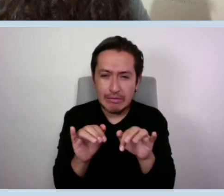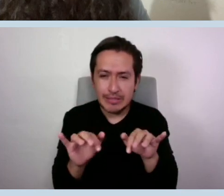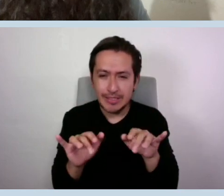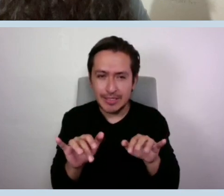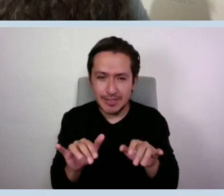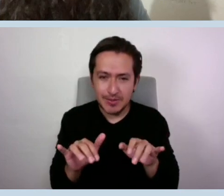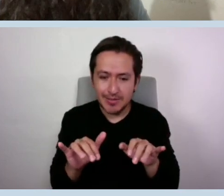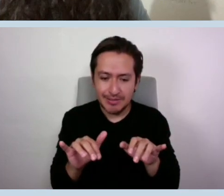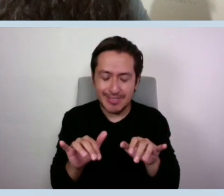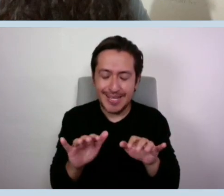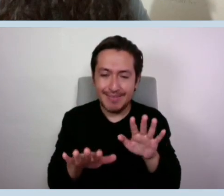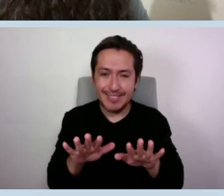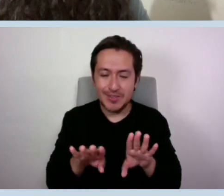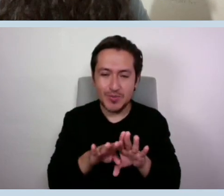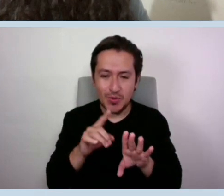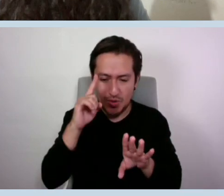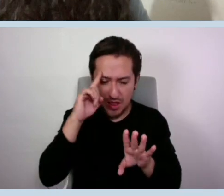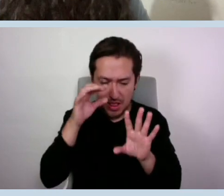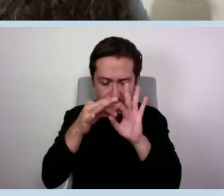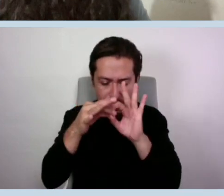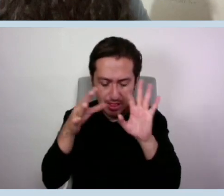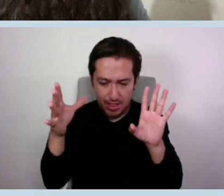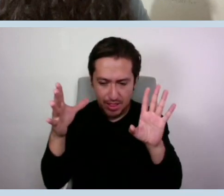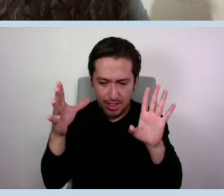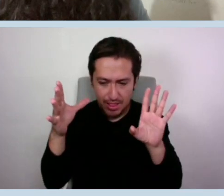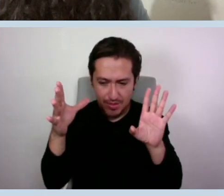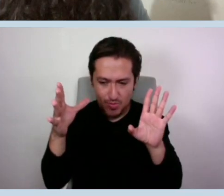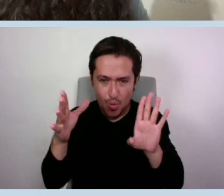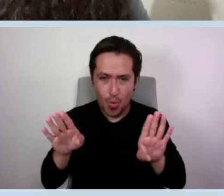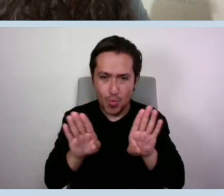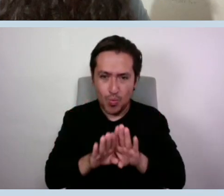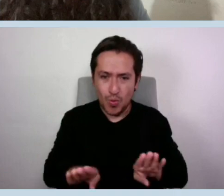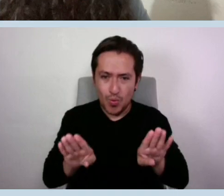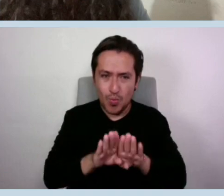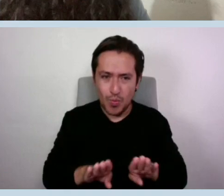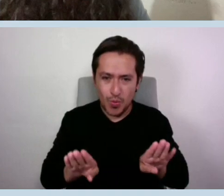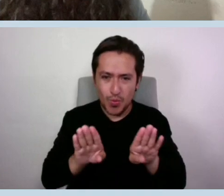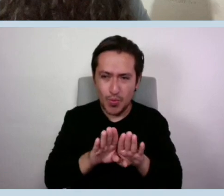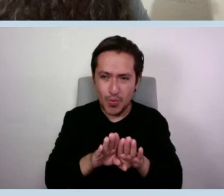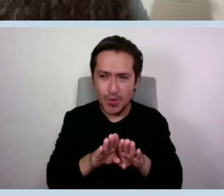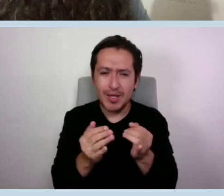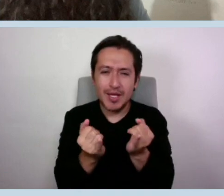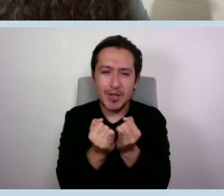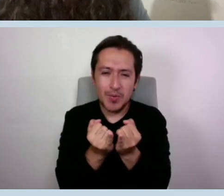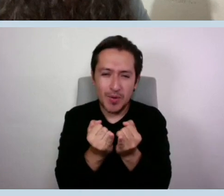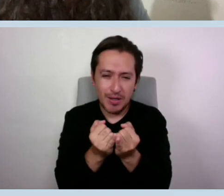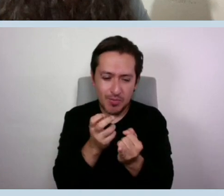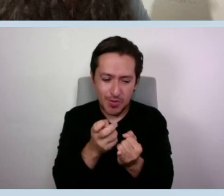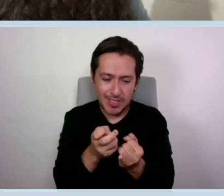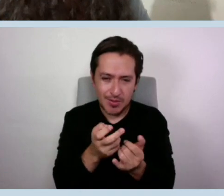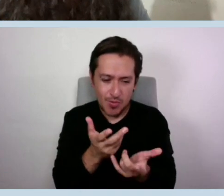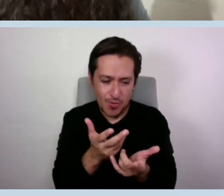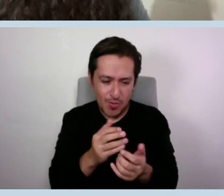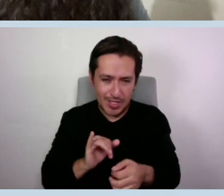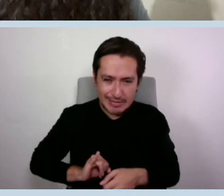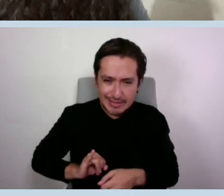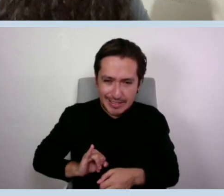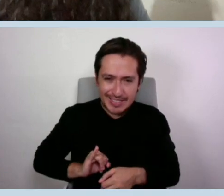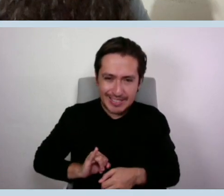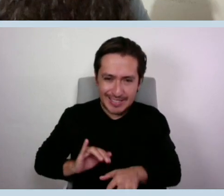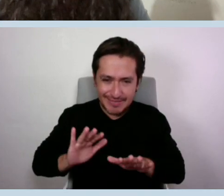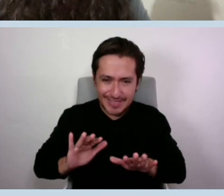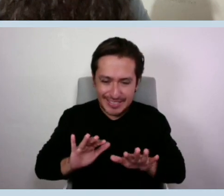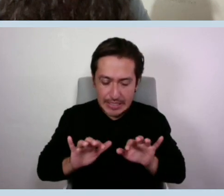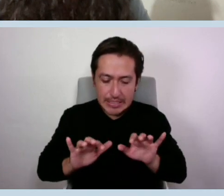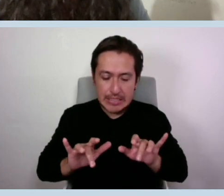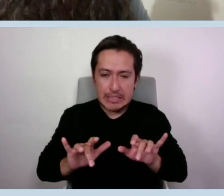se nos bloquea a veces y y también los afectos que conllevan a esa escritura entonces